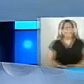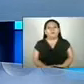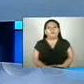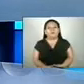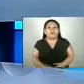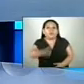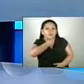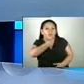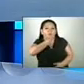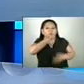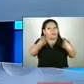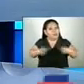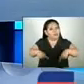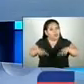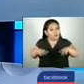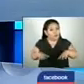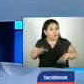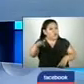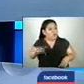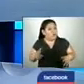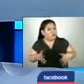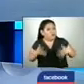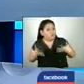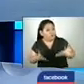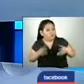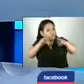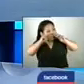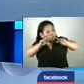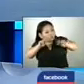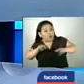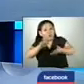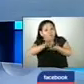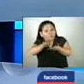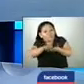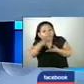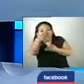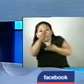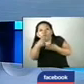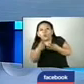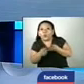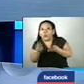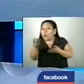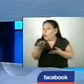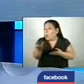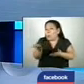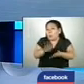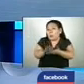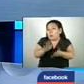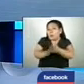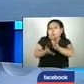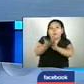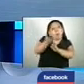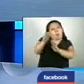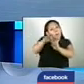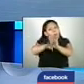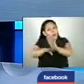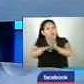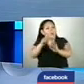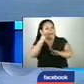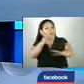Continuamos con más. Hoy continuaron las inspecciones de precios de productos de la canasta básica con el fin de que no existan alzas